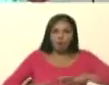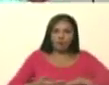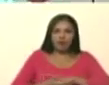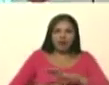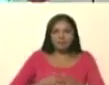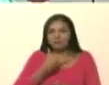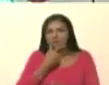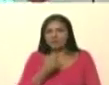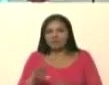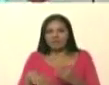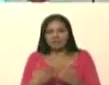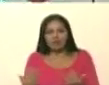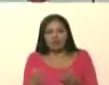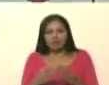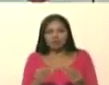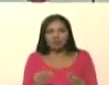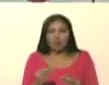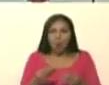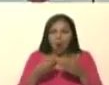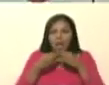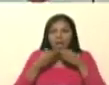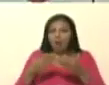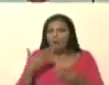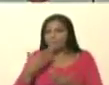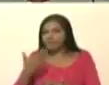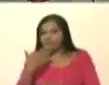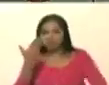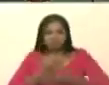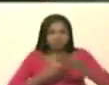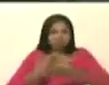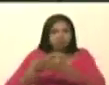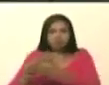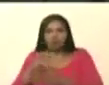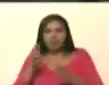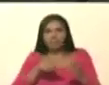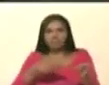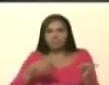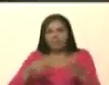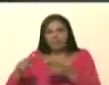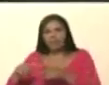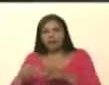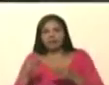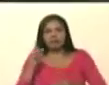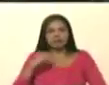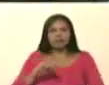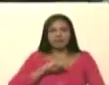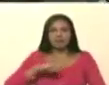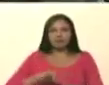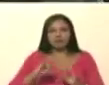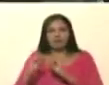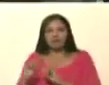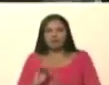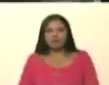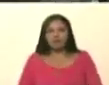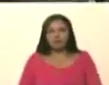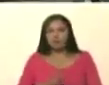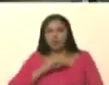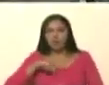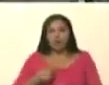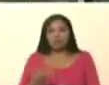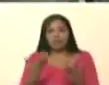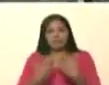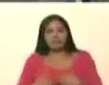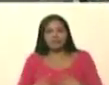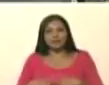facilite toda la permisología y toda la logística para que nuestra empresa privada y pública tenga vocación